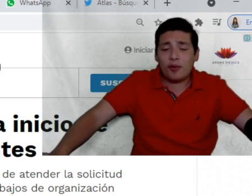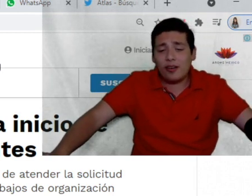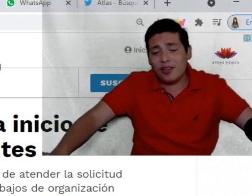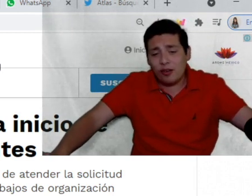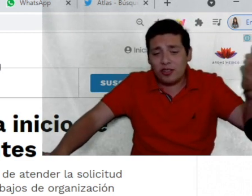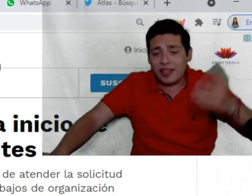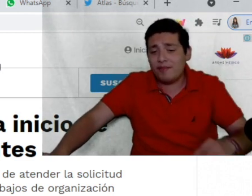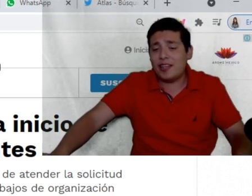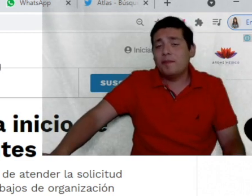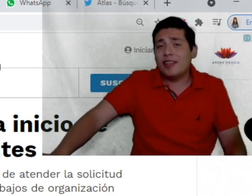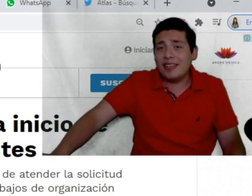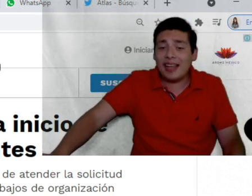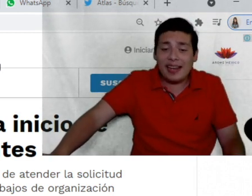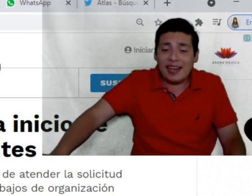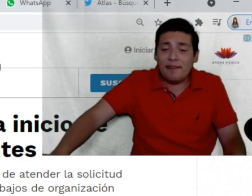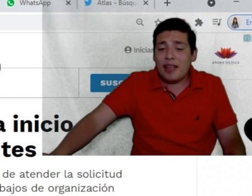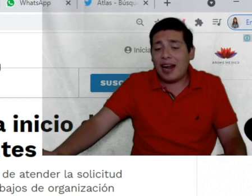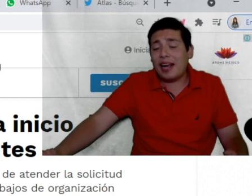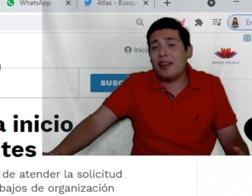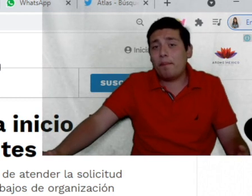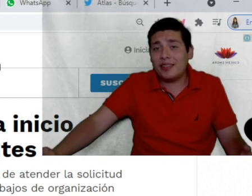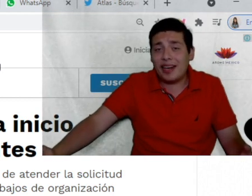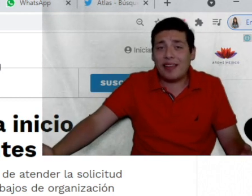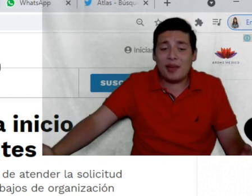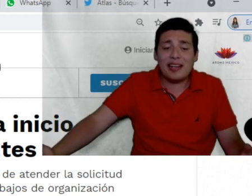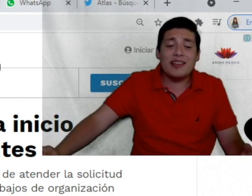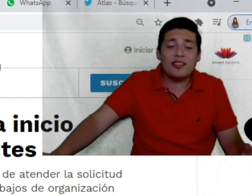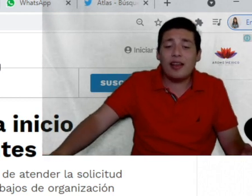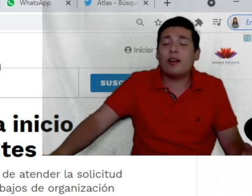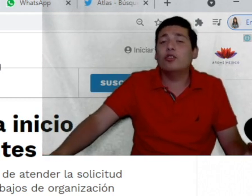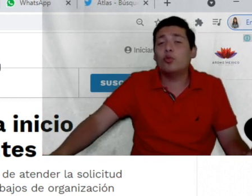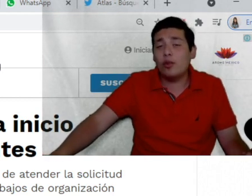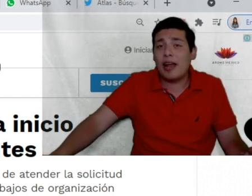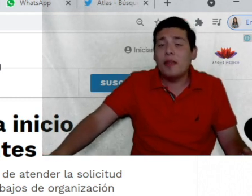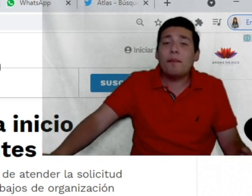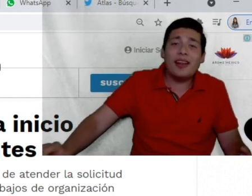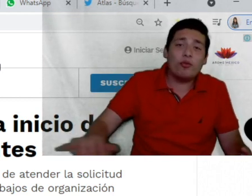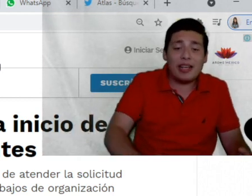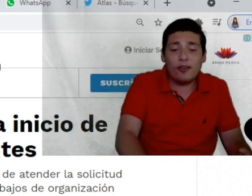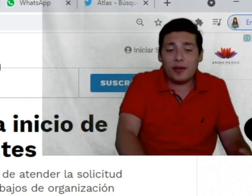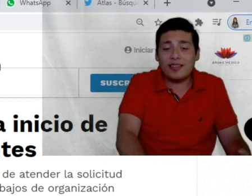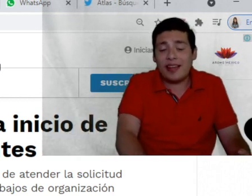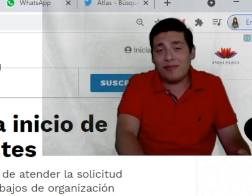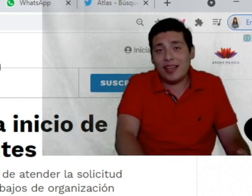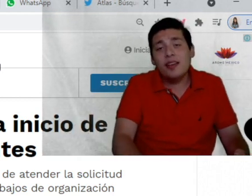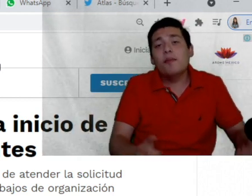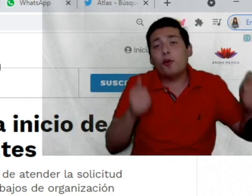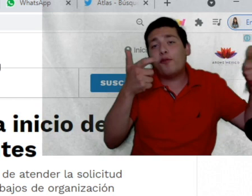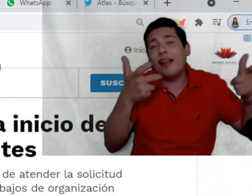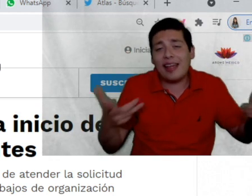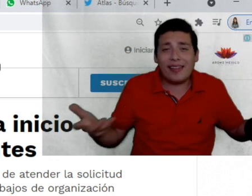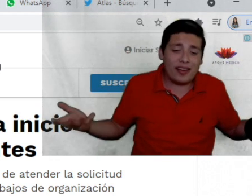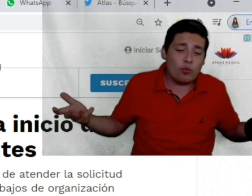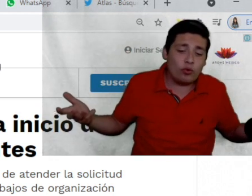Pero ¿por qué no dicen lo siguiente? Y es que el INE acaba de aplazar también el inicio de la consulta para enjuiciar a los presidentes